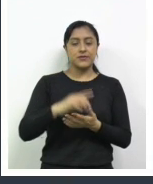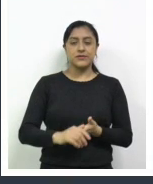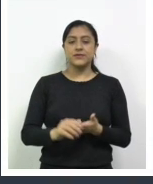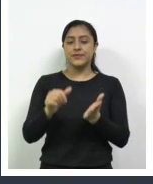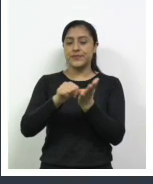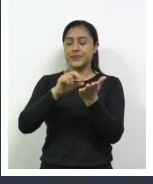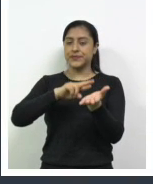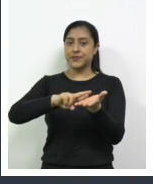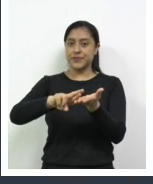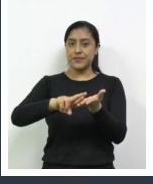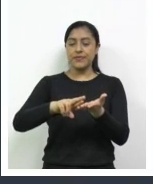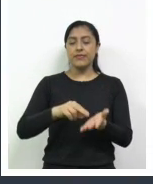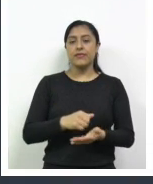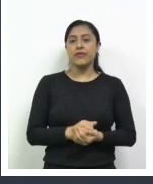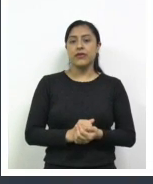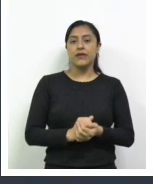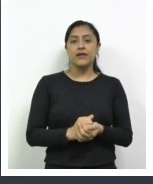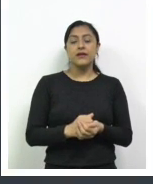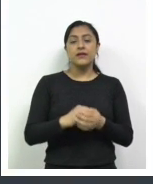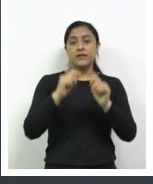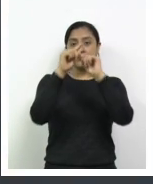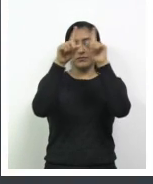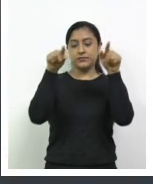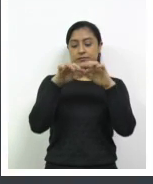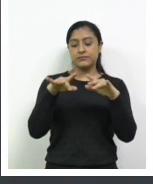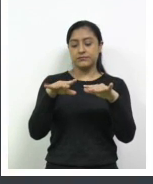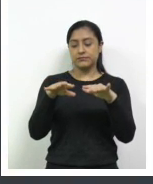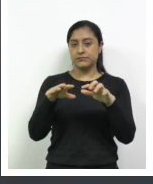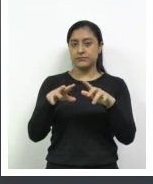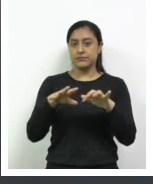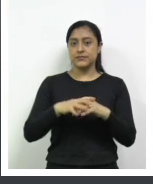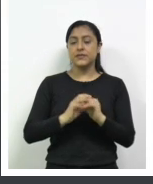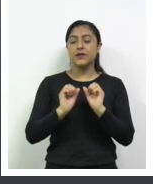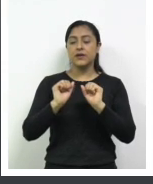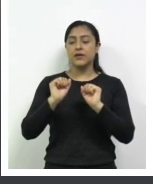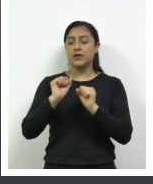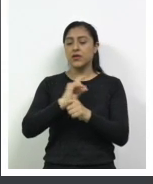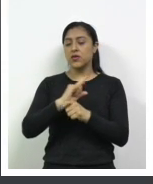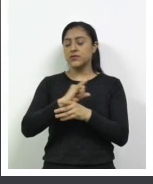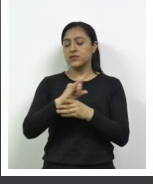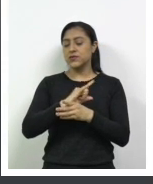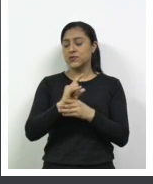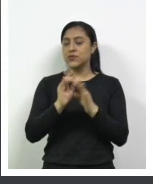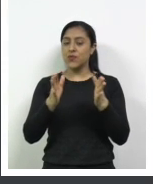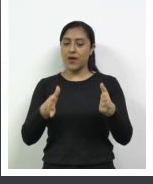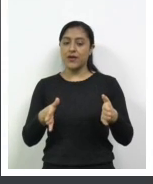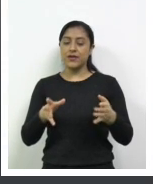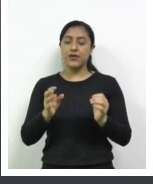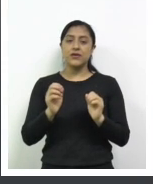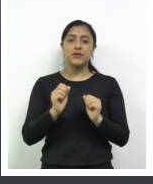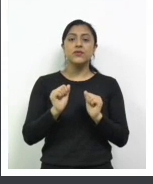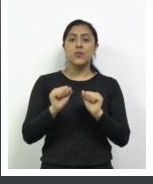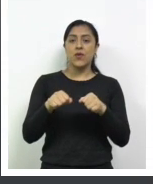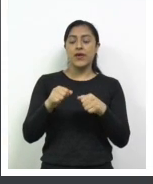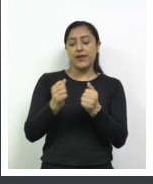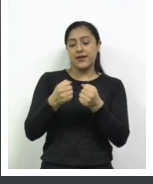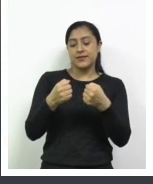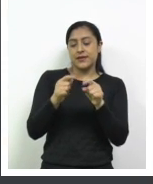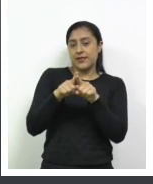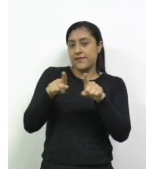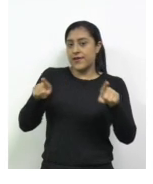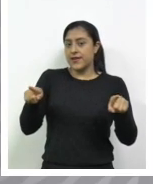el registro nacional de las personas renap a través de los servicios en línea permite a los usuarios realizar diferentes gestiones